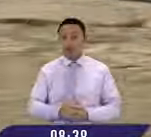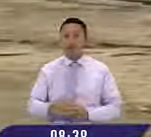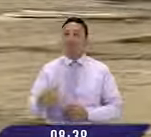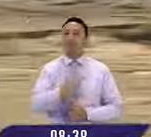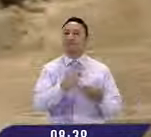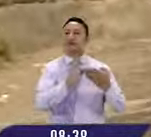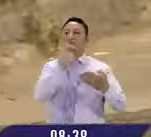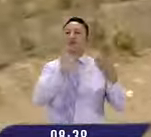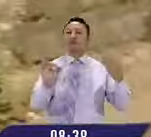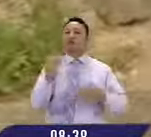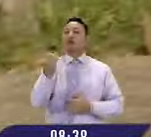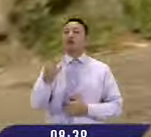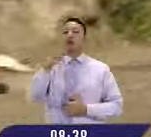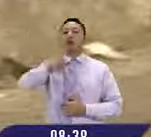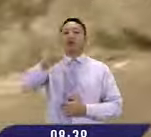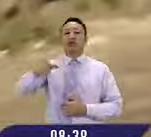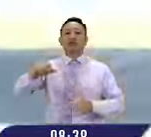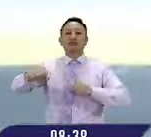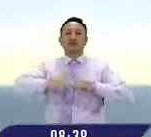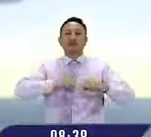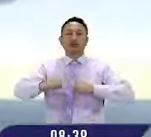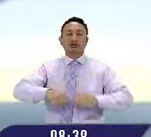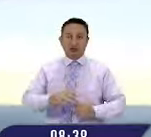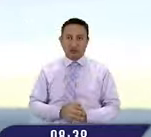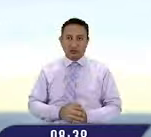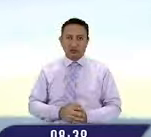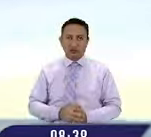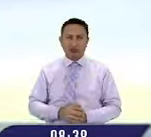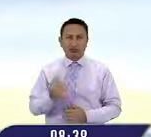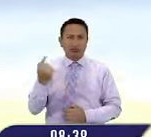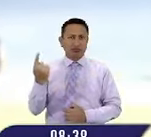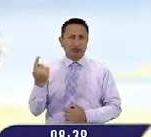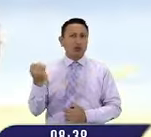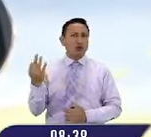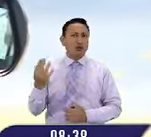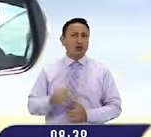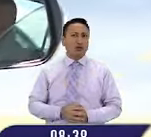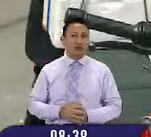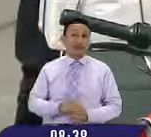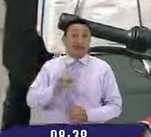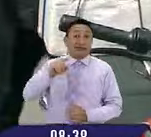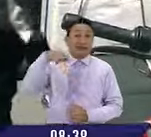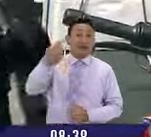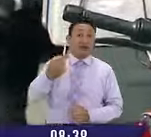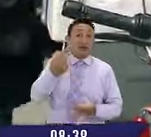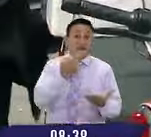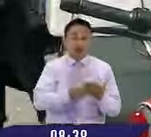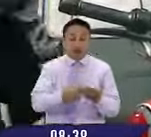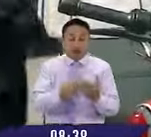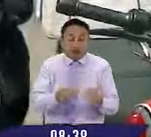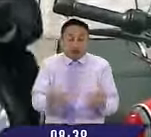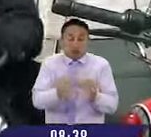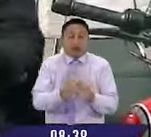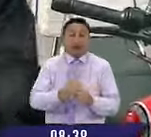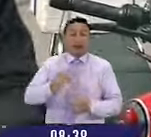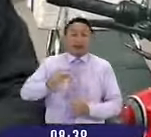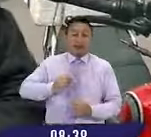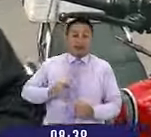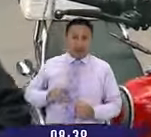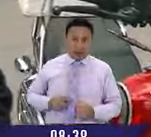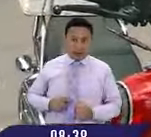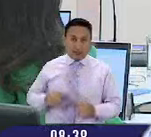cuántas personas ejercen esta actividad es algo que no está claro. En un segundo debate se incluirán más detalles específicos con